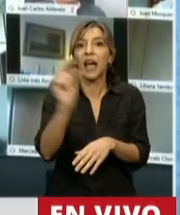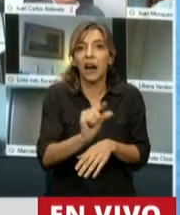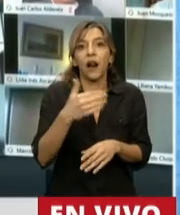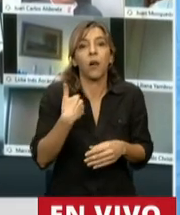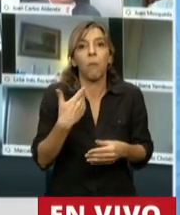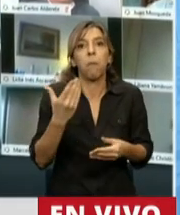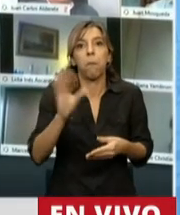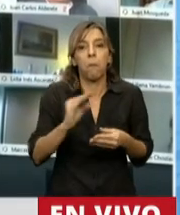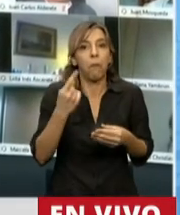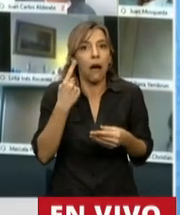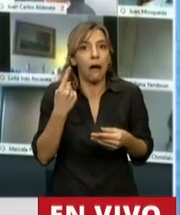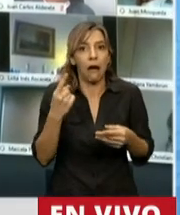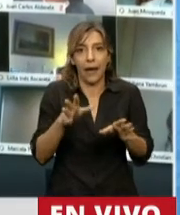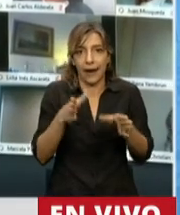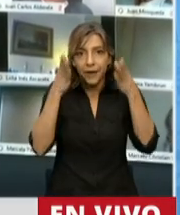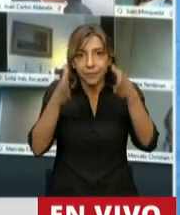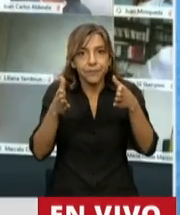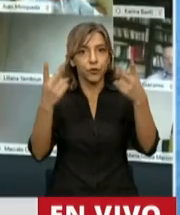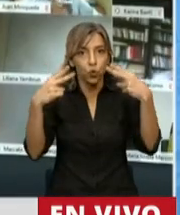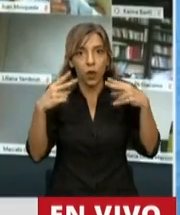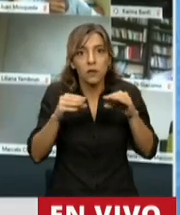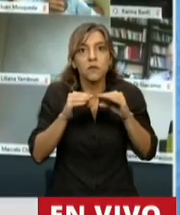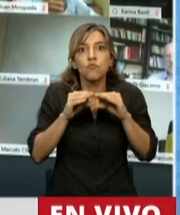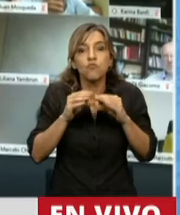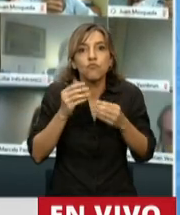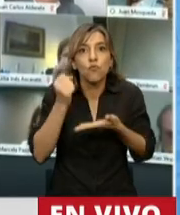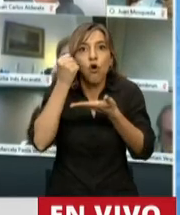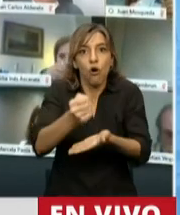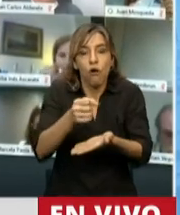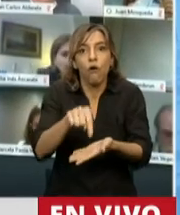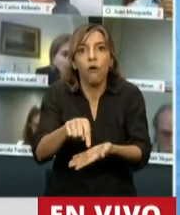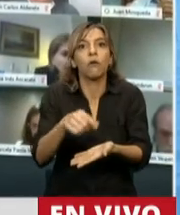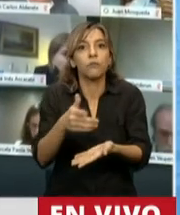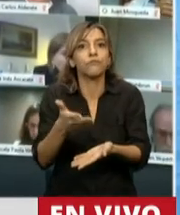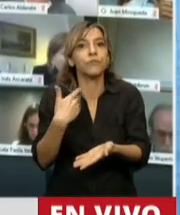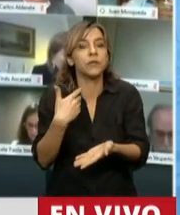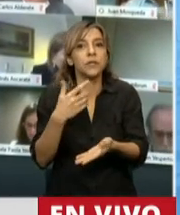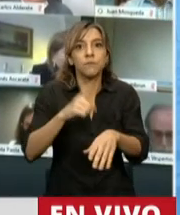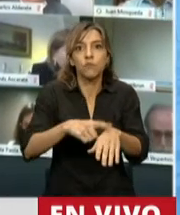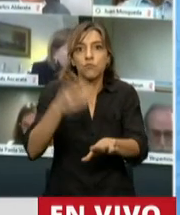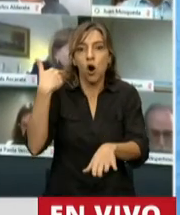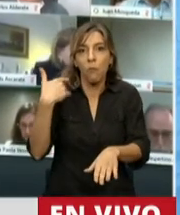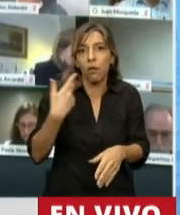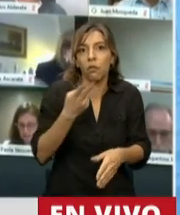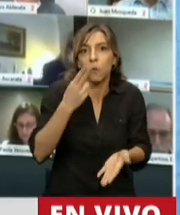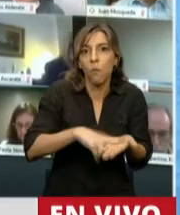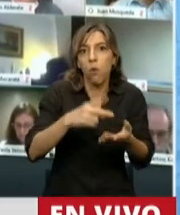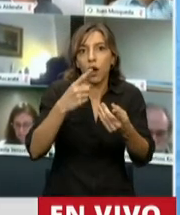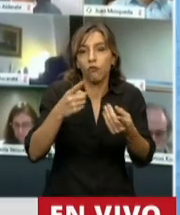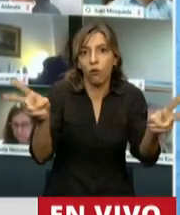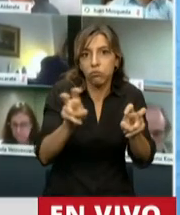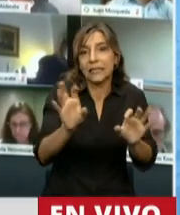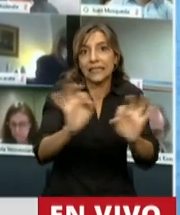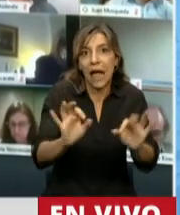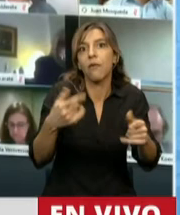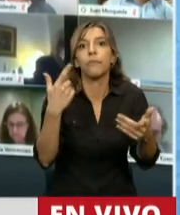fiscales aplicados al turismo nacional, interrumpir los juicios de ejecución fiscal. Me parece que es un tema porque,